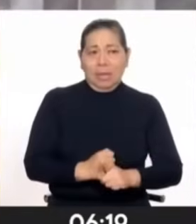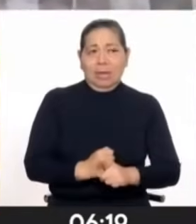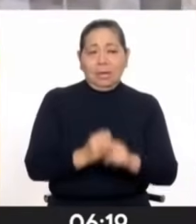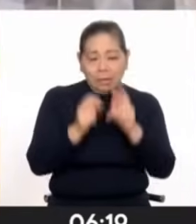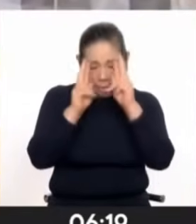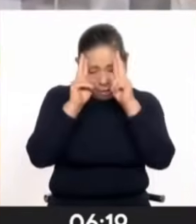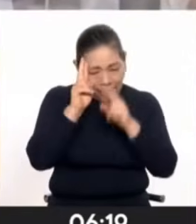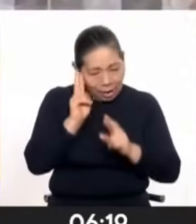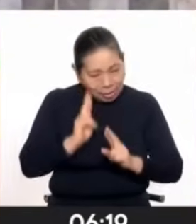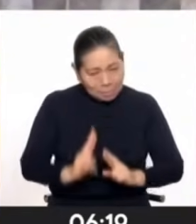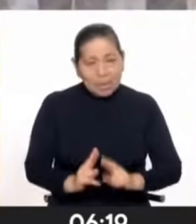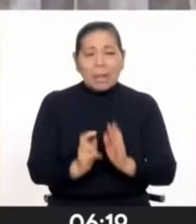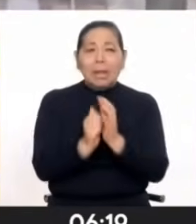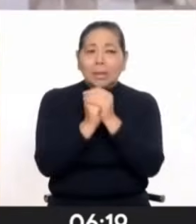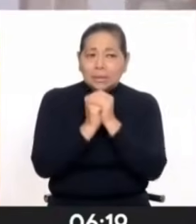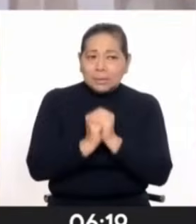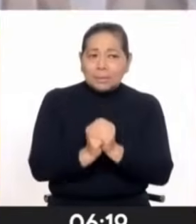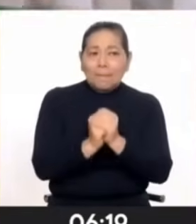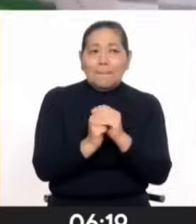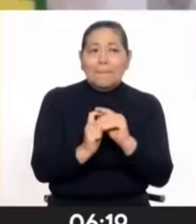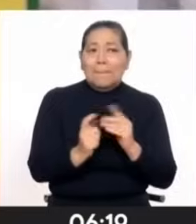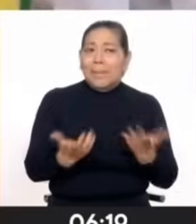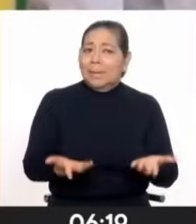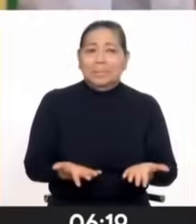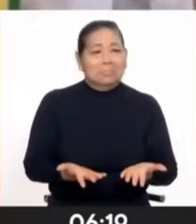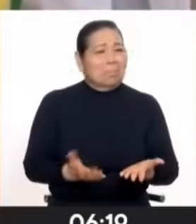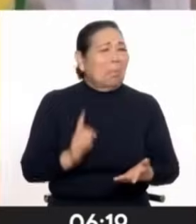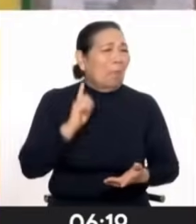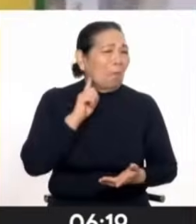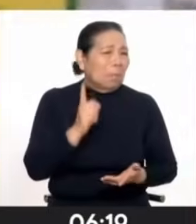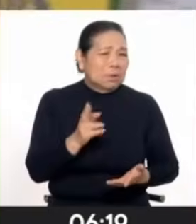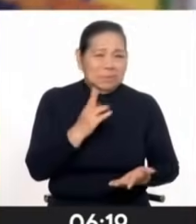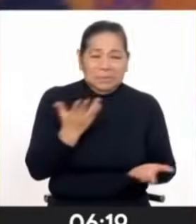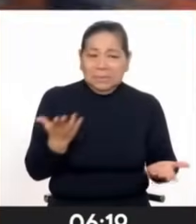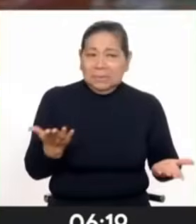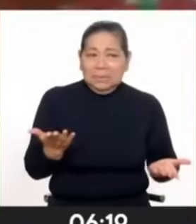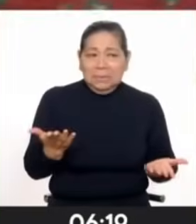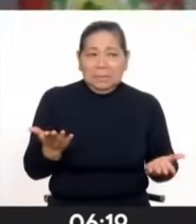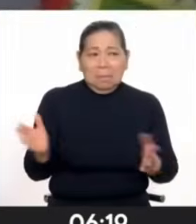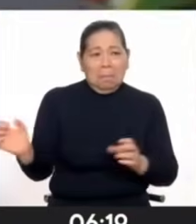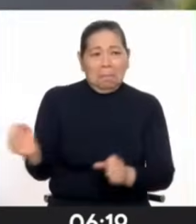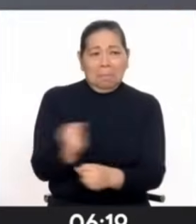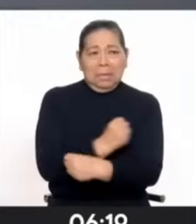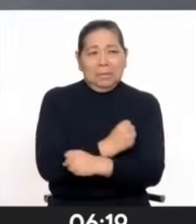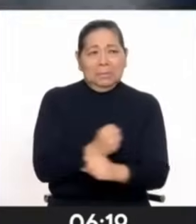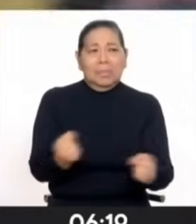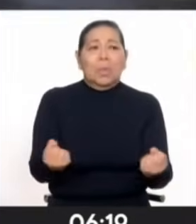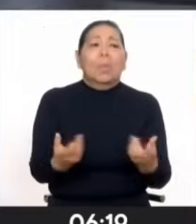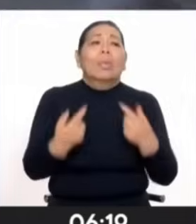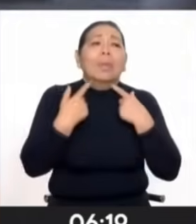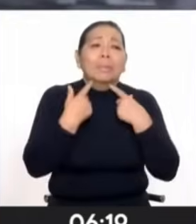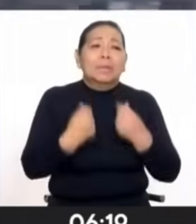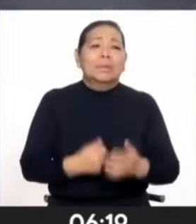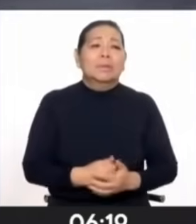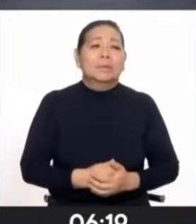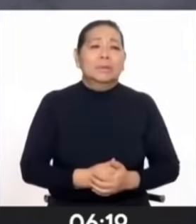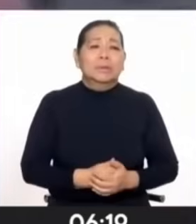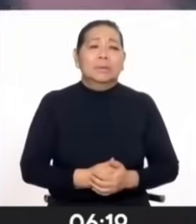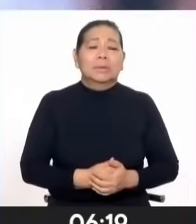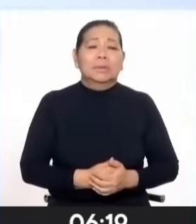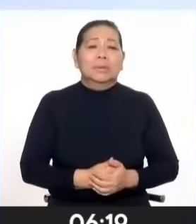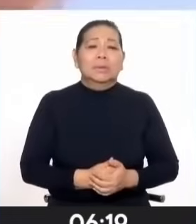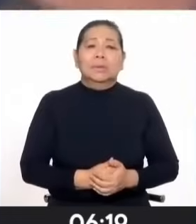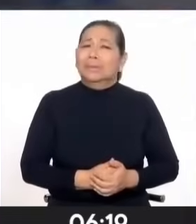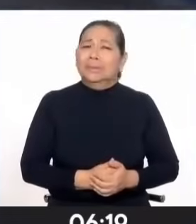veneramos a la Virgen, a nuestros santos, pero ni aún así han respetado. Mira, la capilla lo han destruido. Okay. ¿Cuánta plata nos? ¿Y esa capilla quién la construyó? Porque